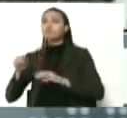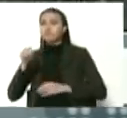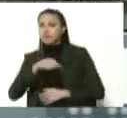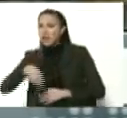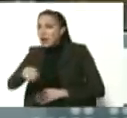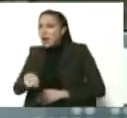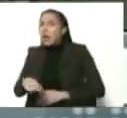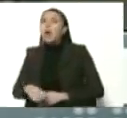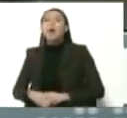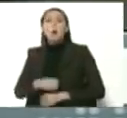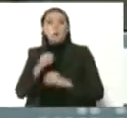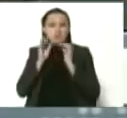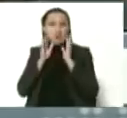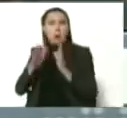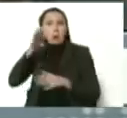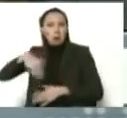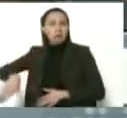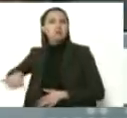altamente favorables.